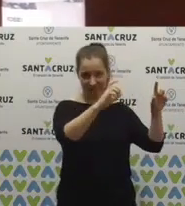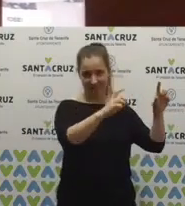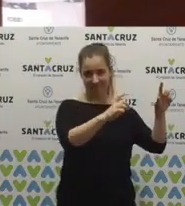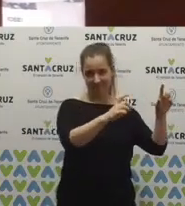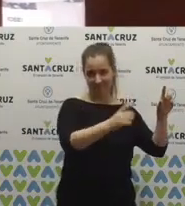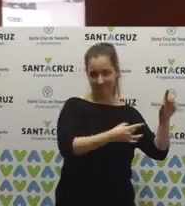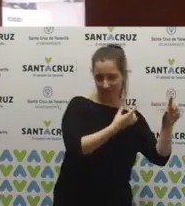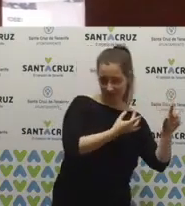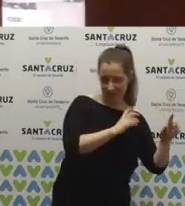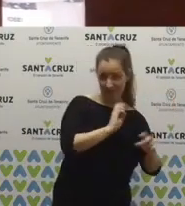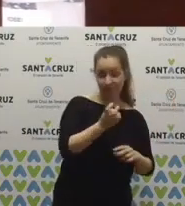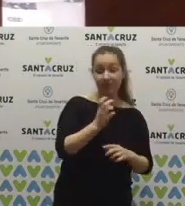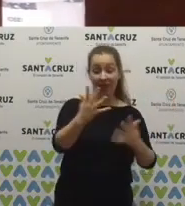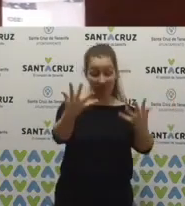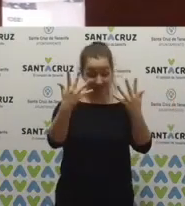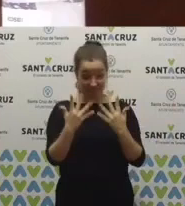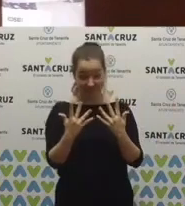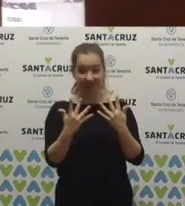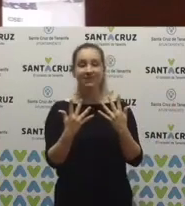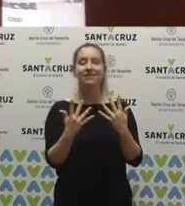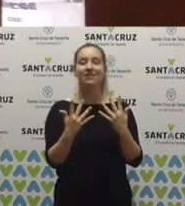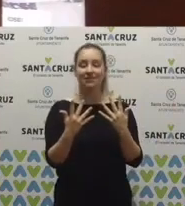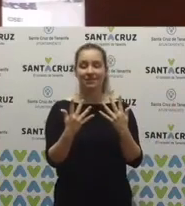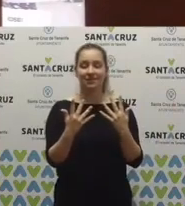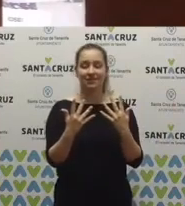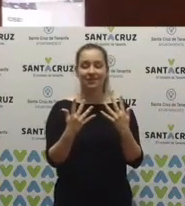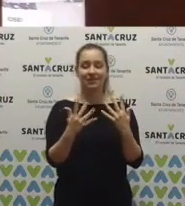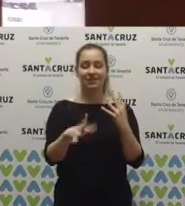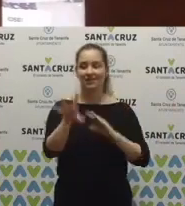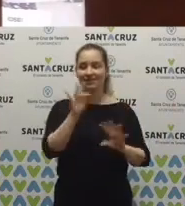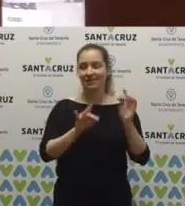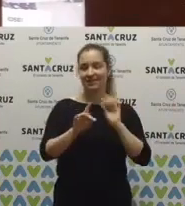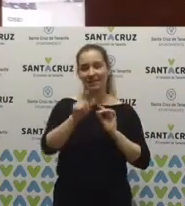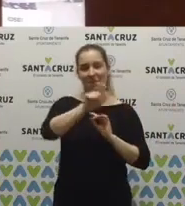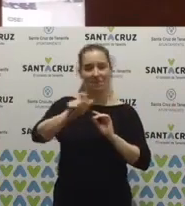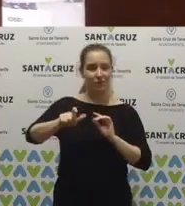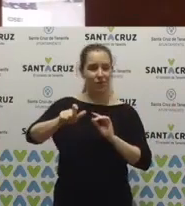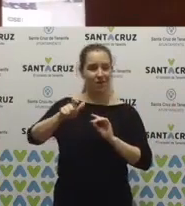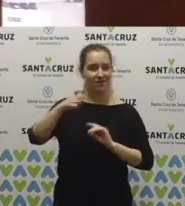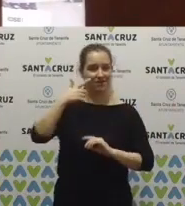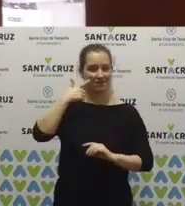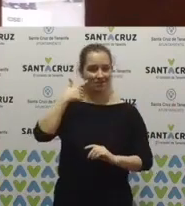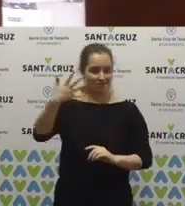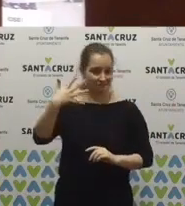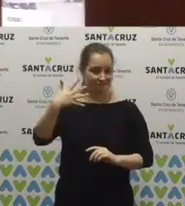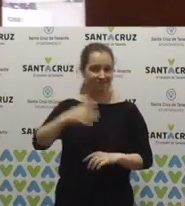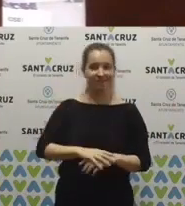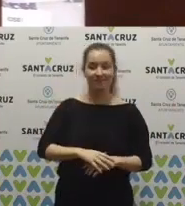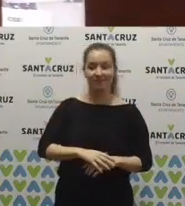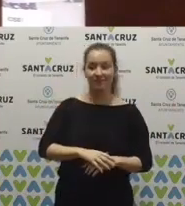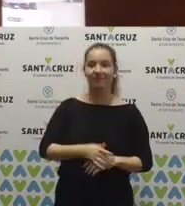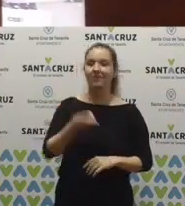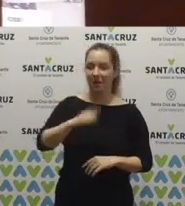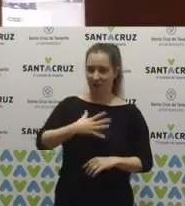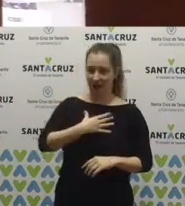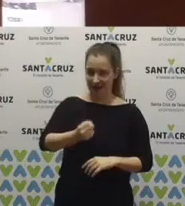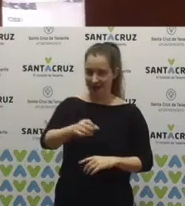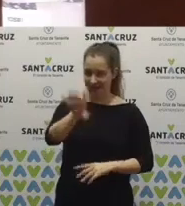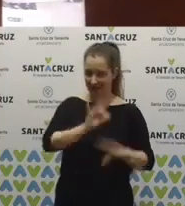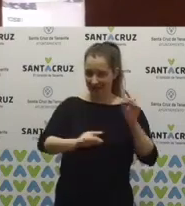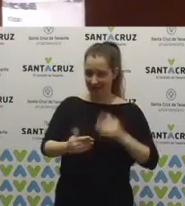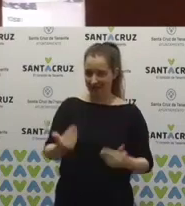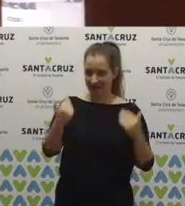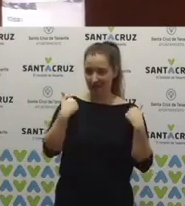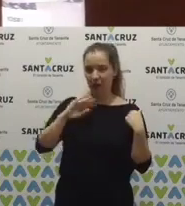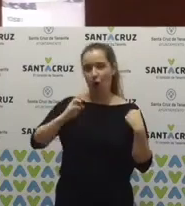otros diez integrantes son personas de reconocido prestigio propuestas también por la alcaldía otros cuatro